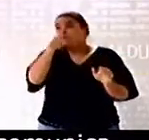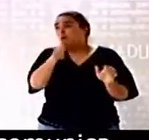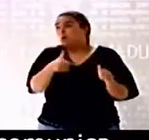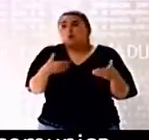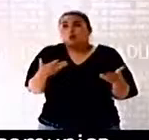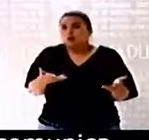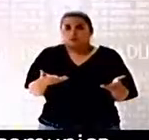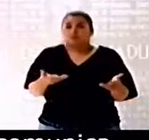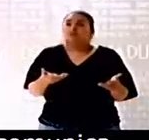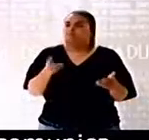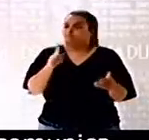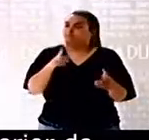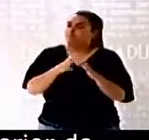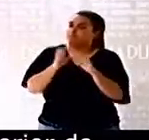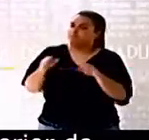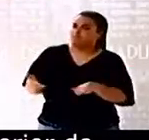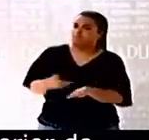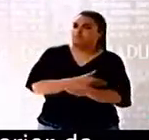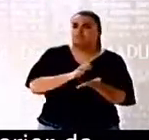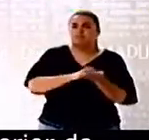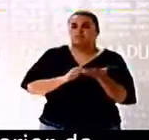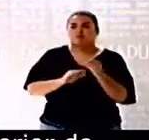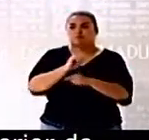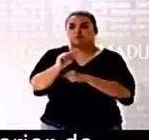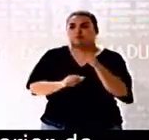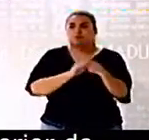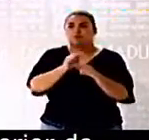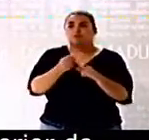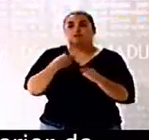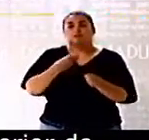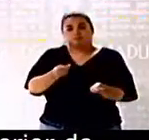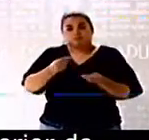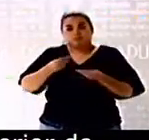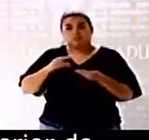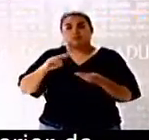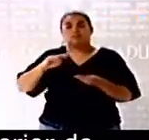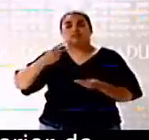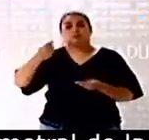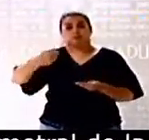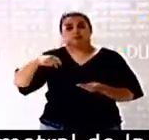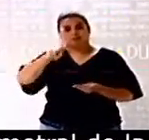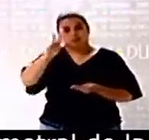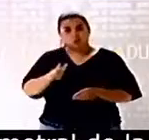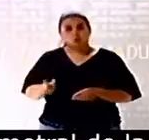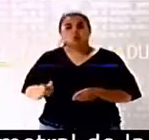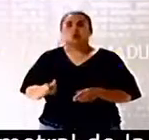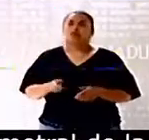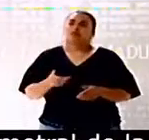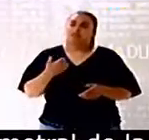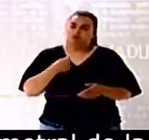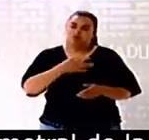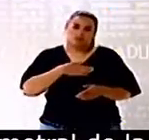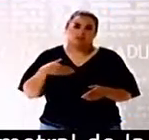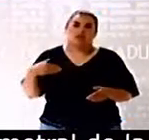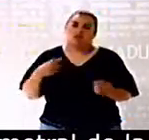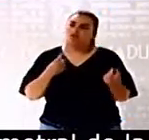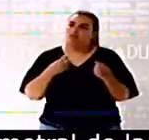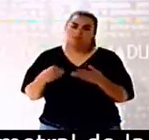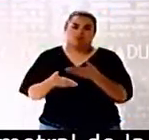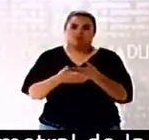conforme a los informes epidemiológicos que ha elevado el vicepresidente segundo, queremos y necesitamos